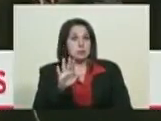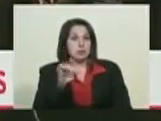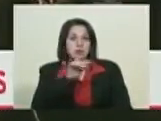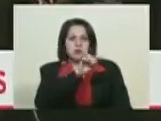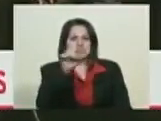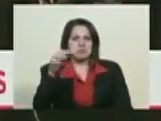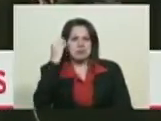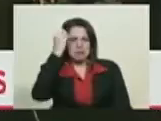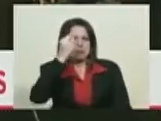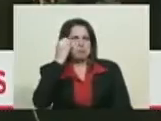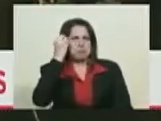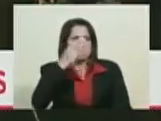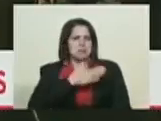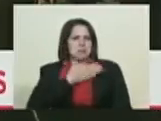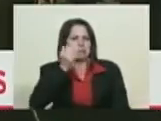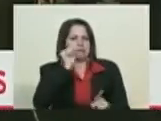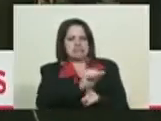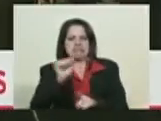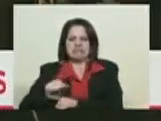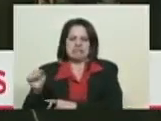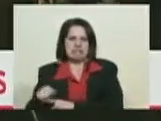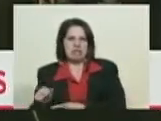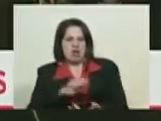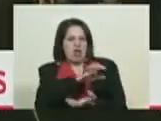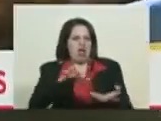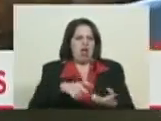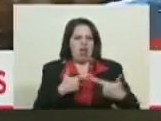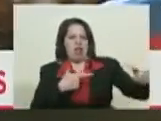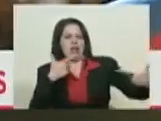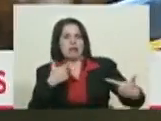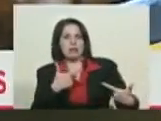¿Ustedes creen que podíamos derrotar las guarimbas con violencia?